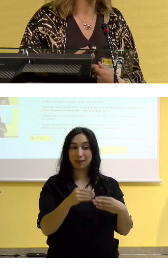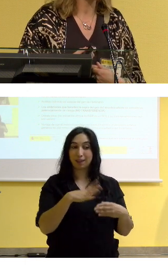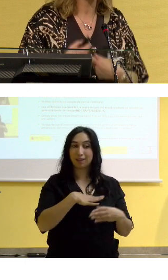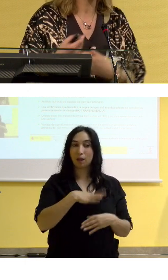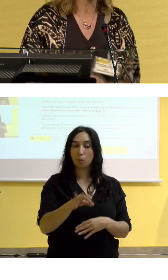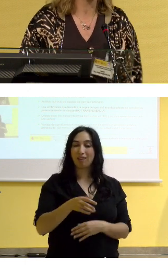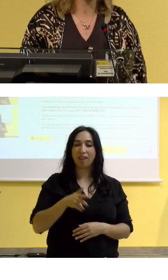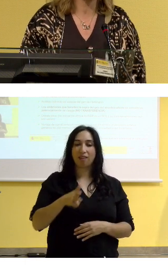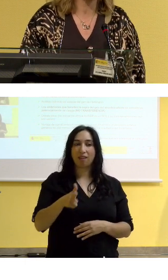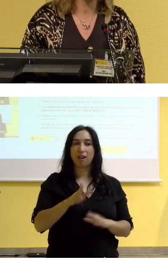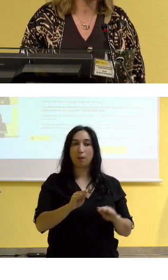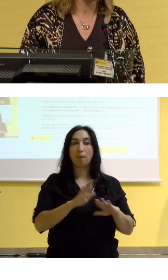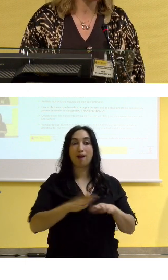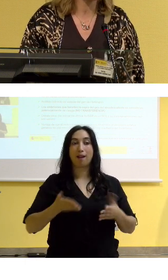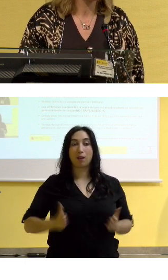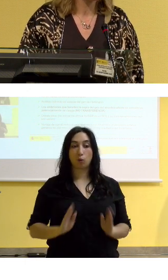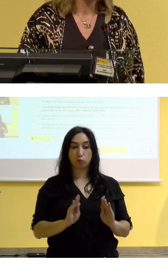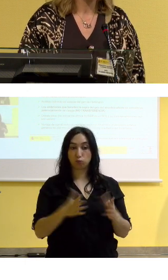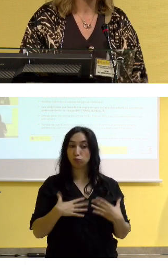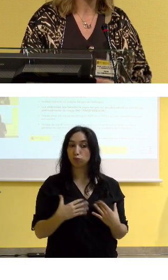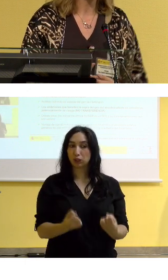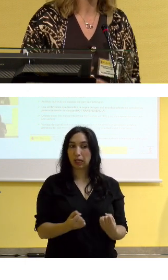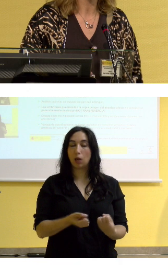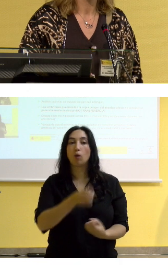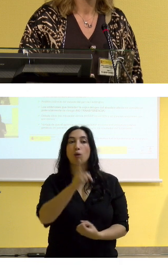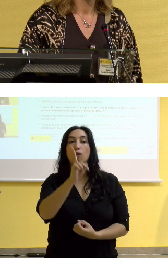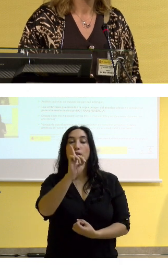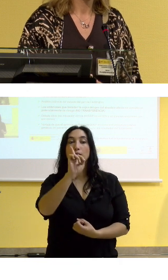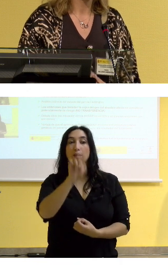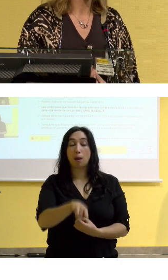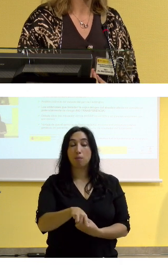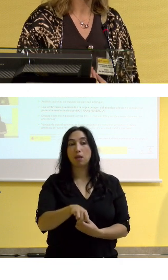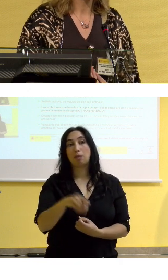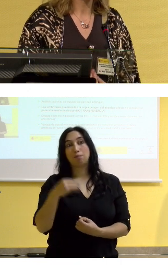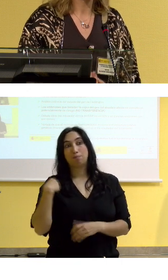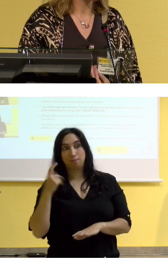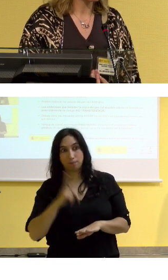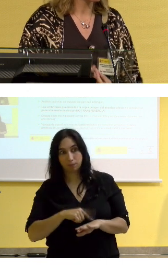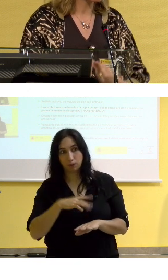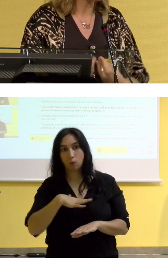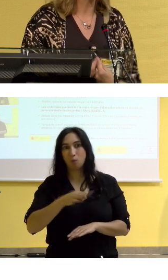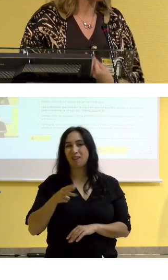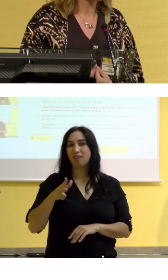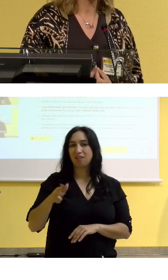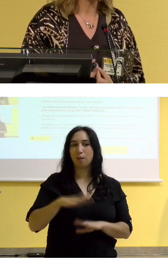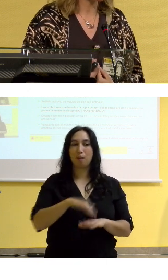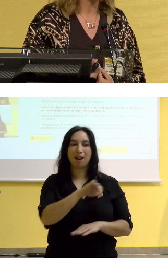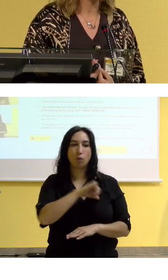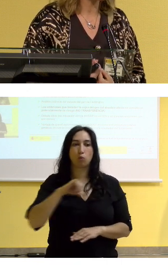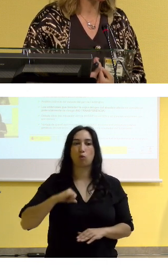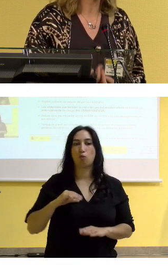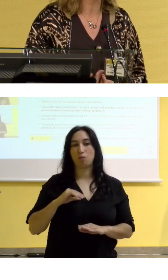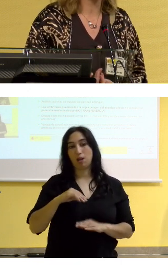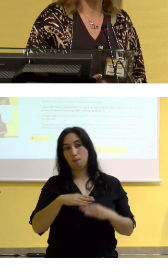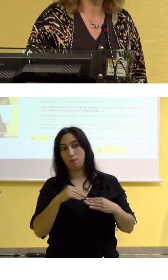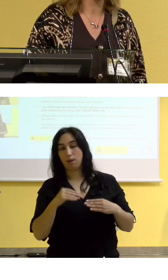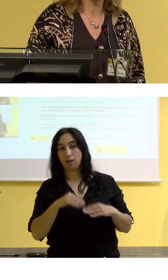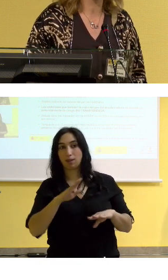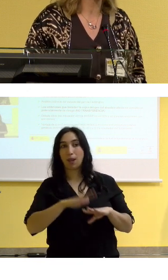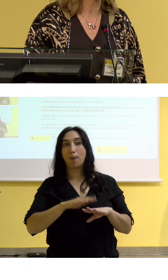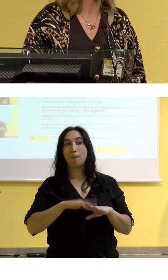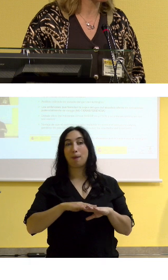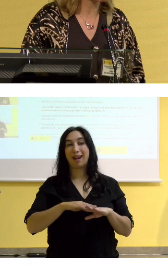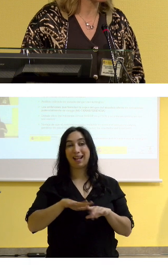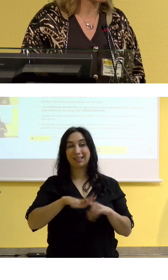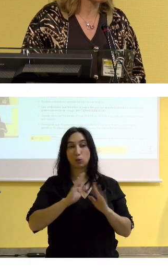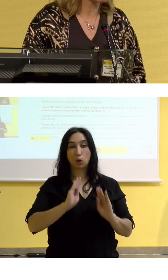tener ese derecho a una descendencia sana y también sigamos manteniendo ese derecho a la autonomía del paciente de no conocer